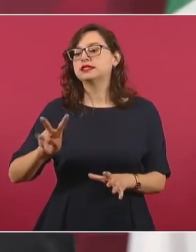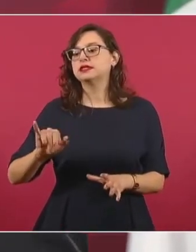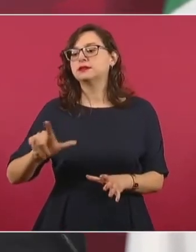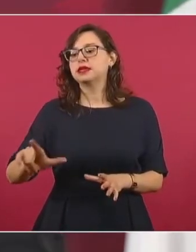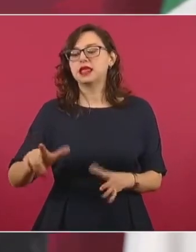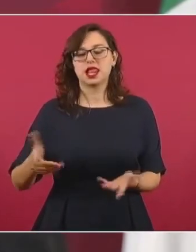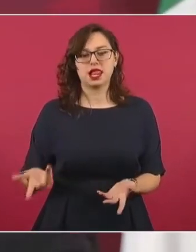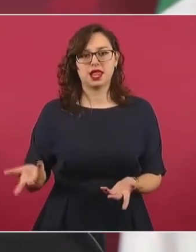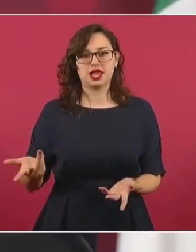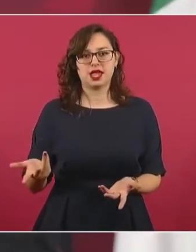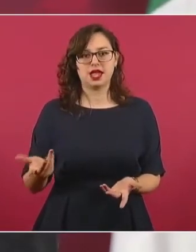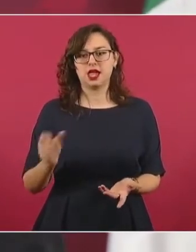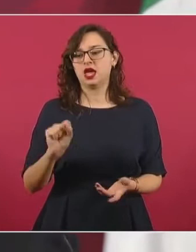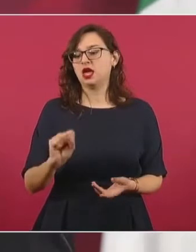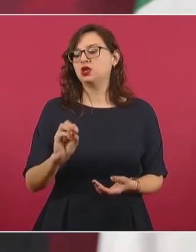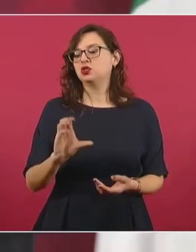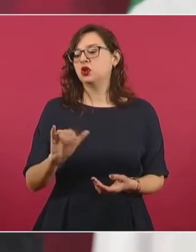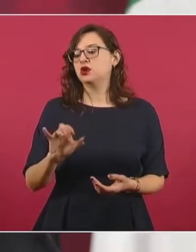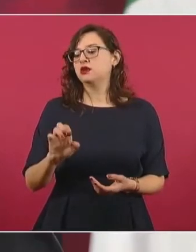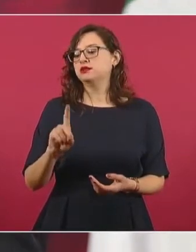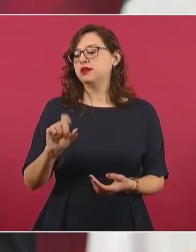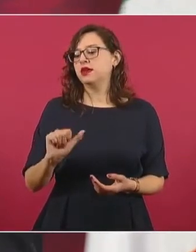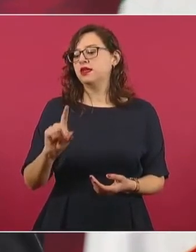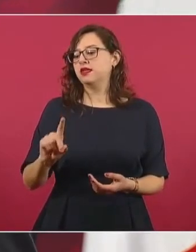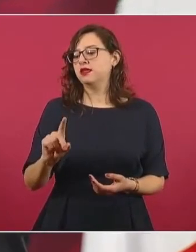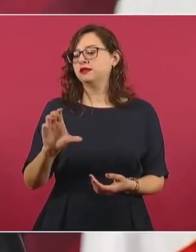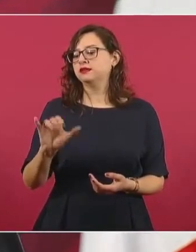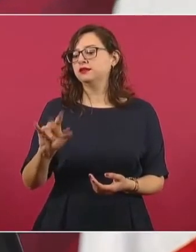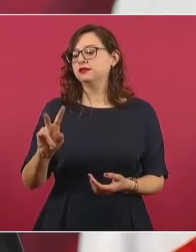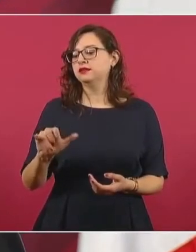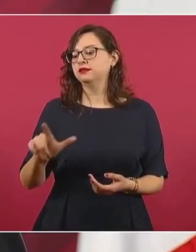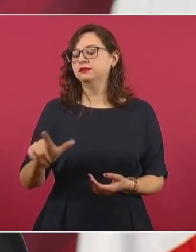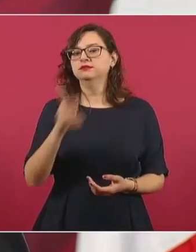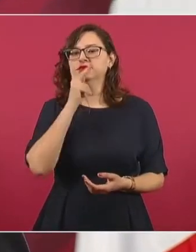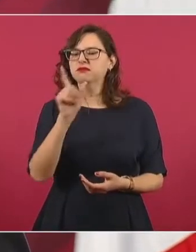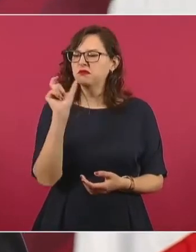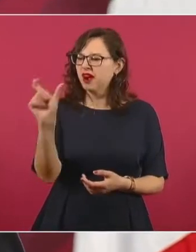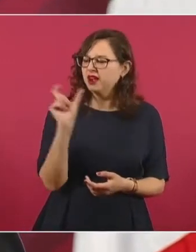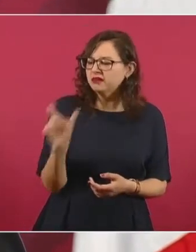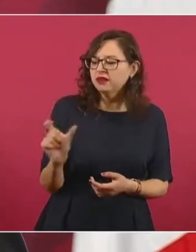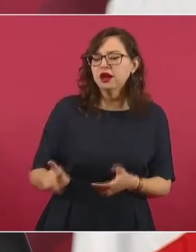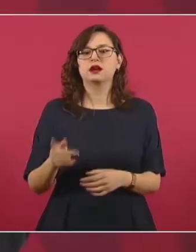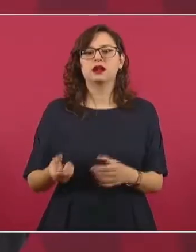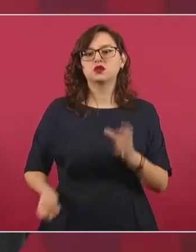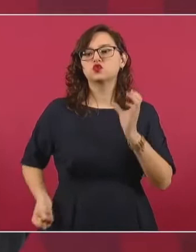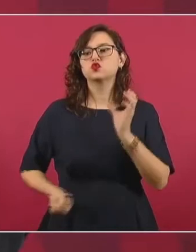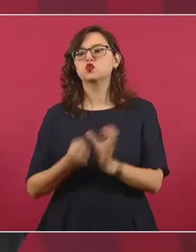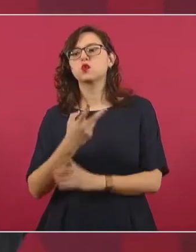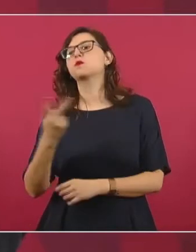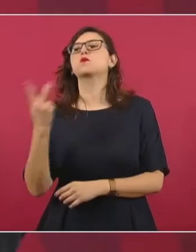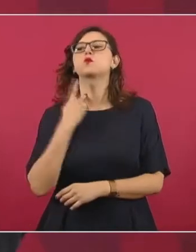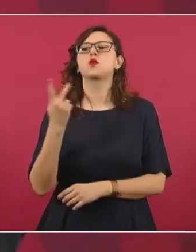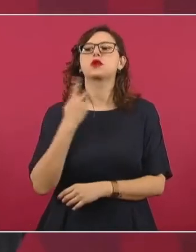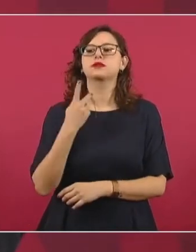y todo esto apoyado por los medios, las nuevas políticas públicas. Por eso